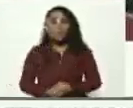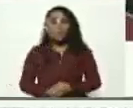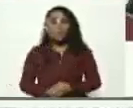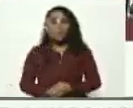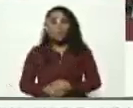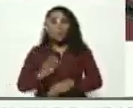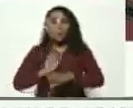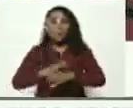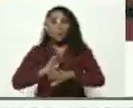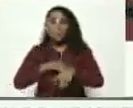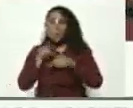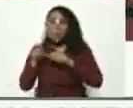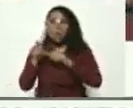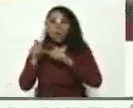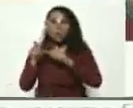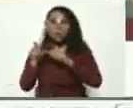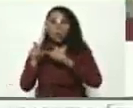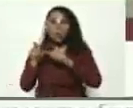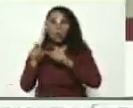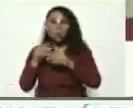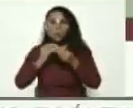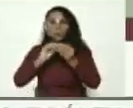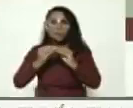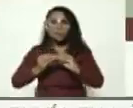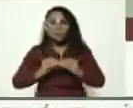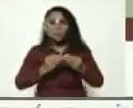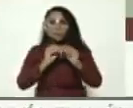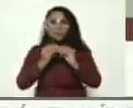Y por eso la creación